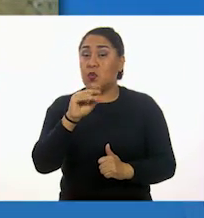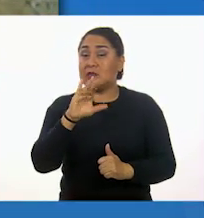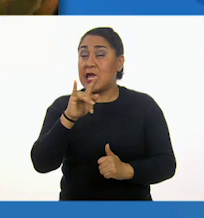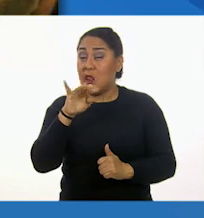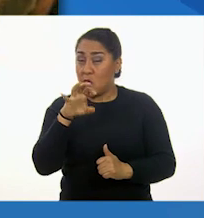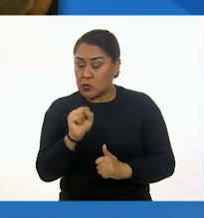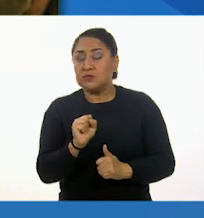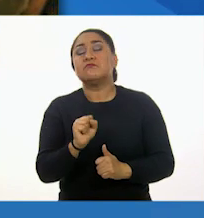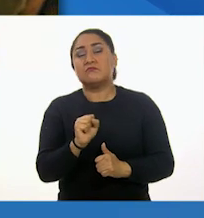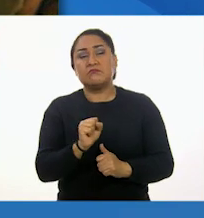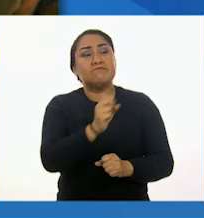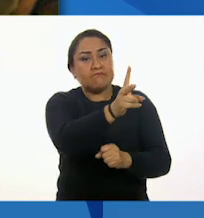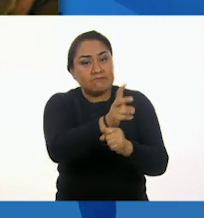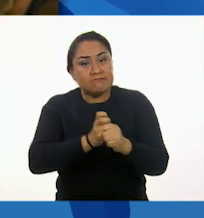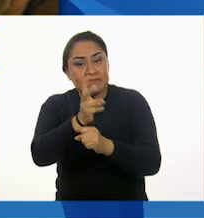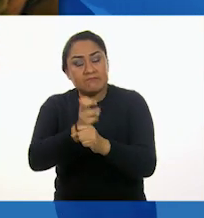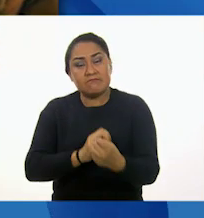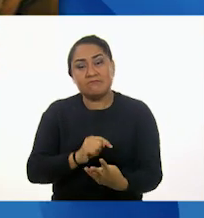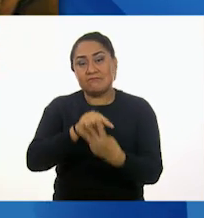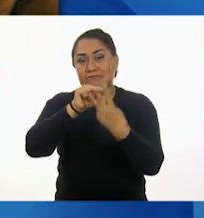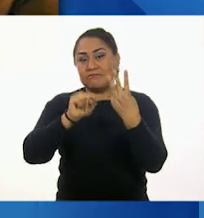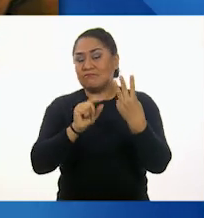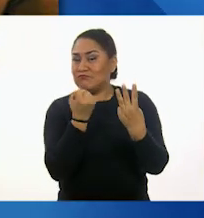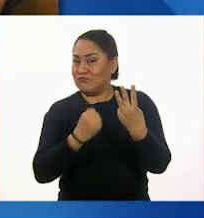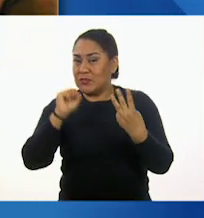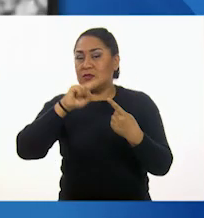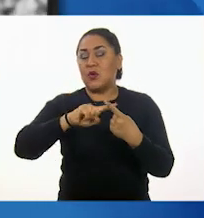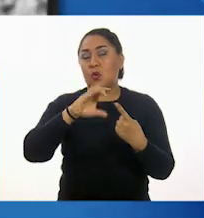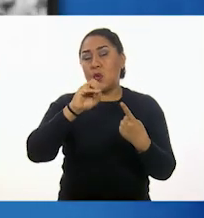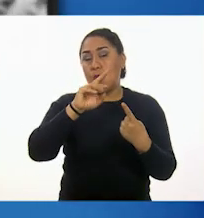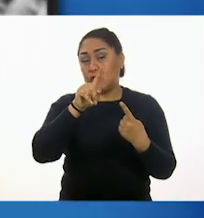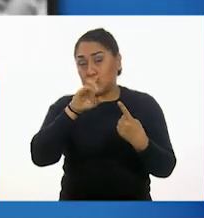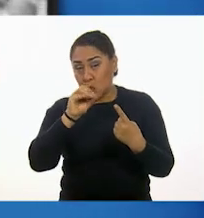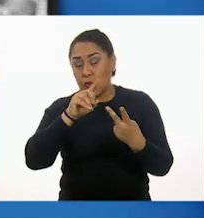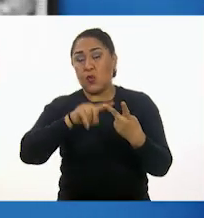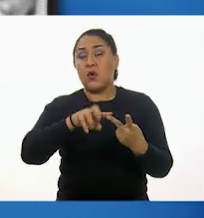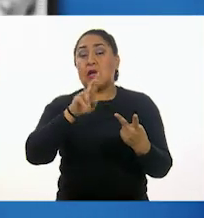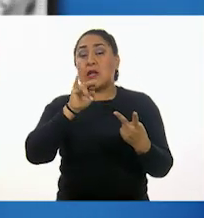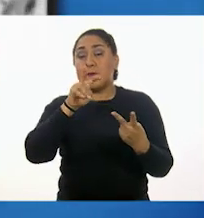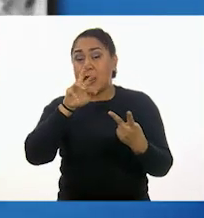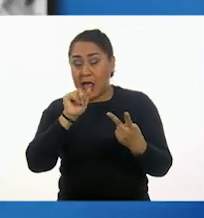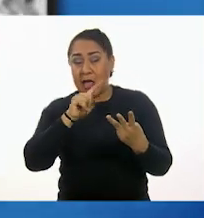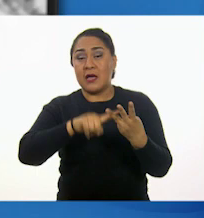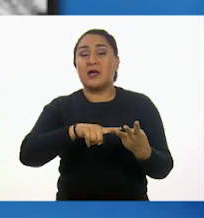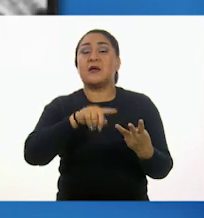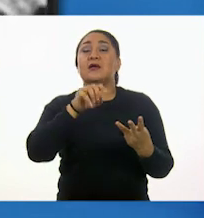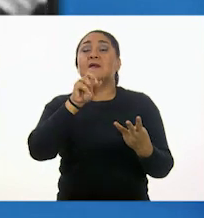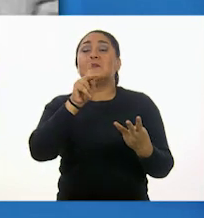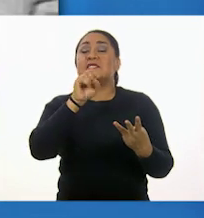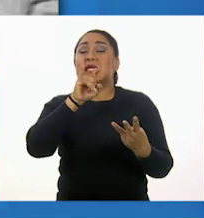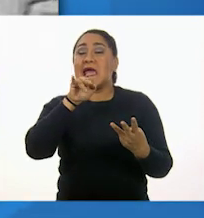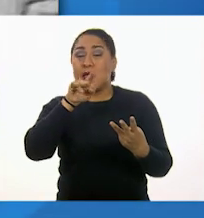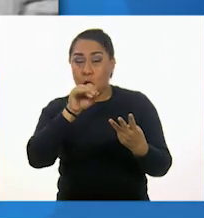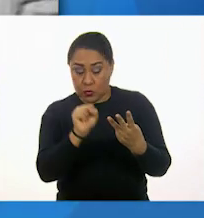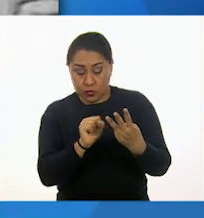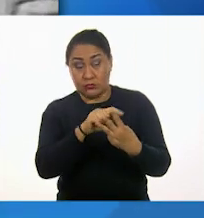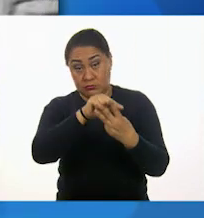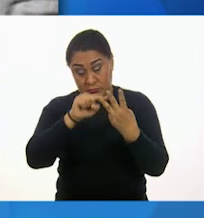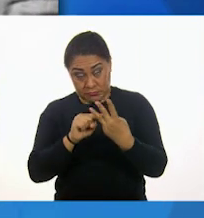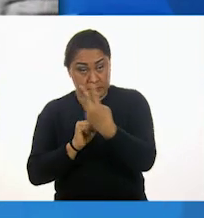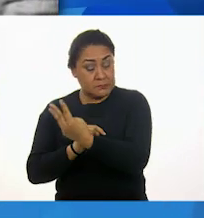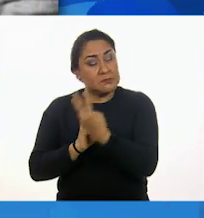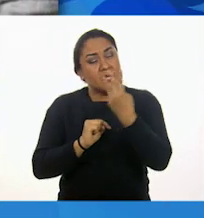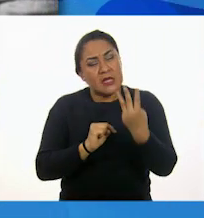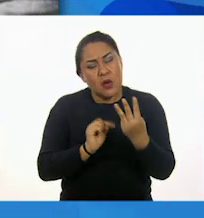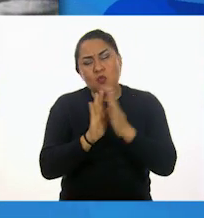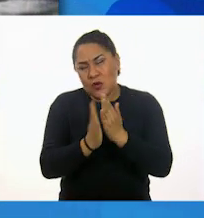invitó a los tres grandes maestros, Orozco, Rivera y Siqueiros, a integrar un movimiento. Este